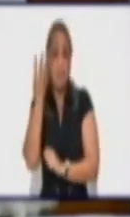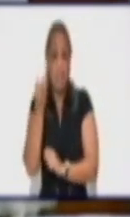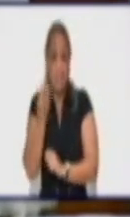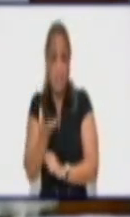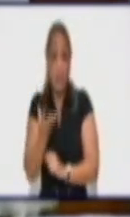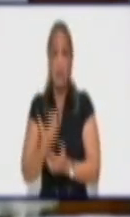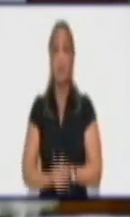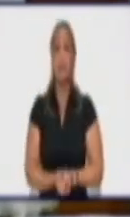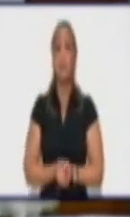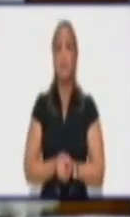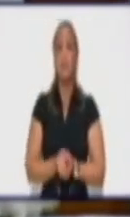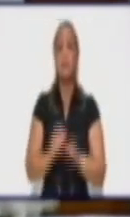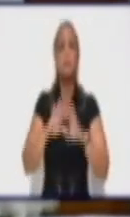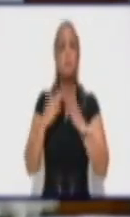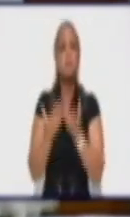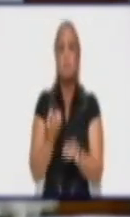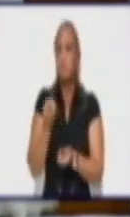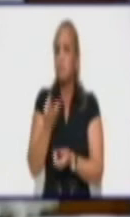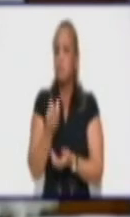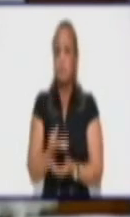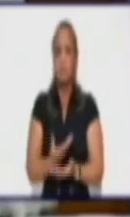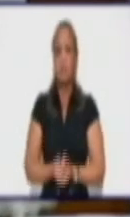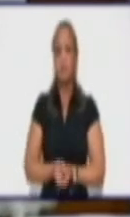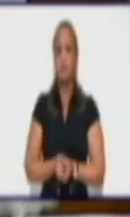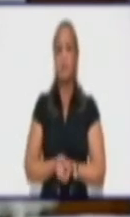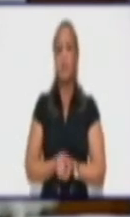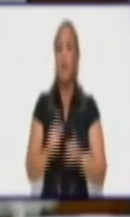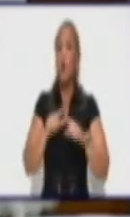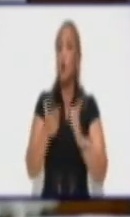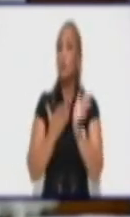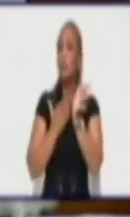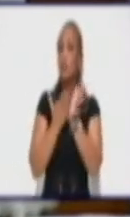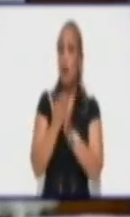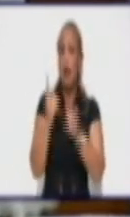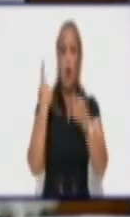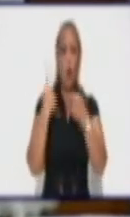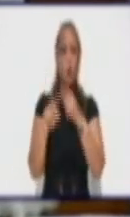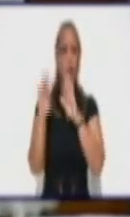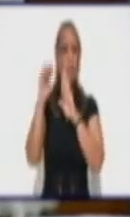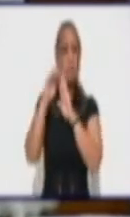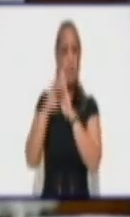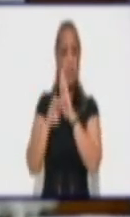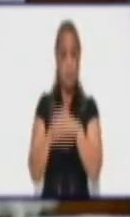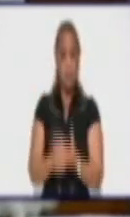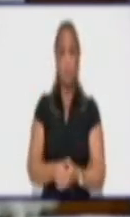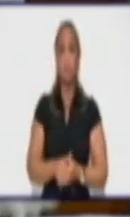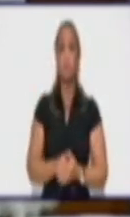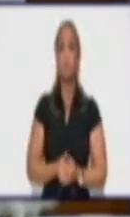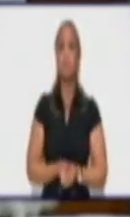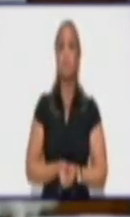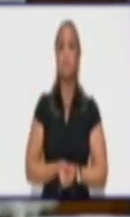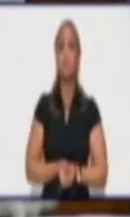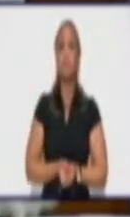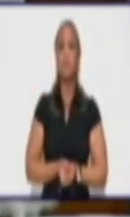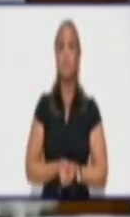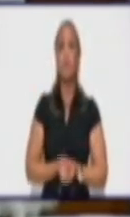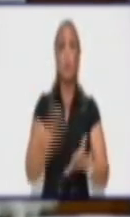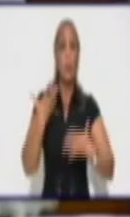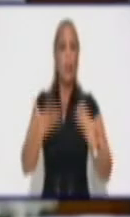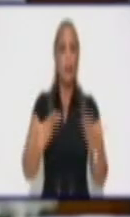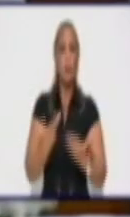de descréditos continuarán otras medidas con el ánimo de lograr